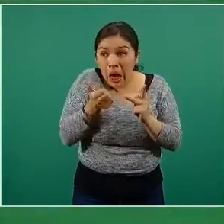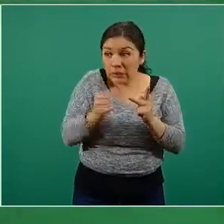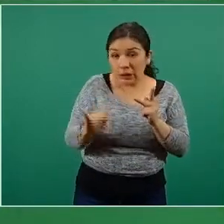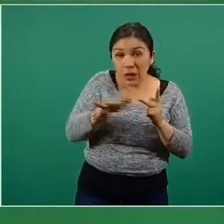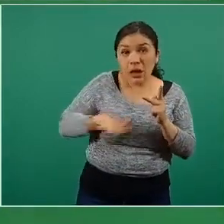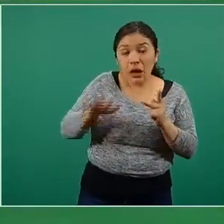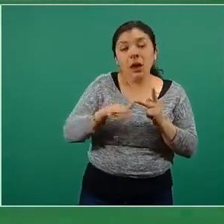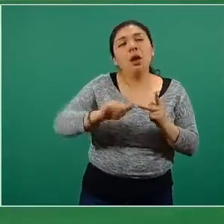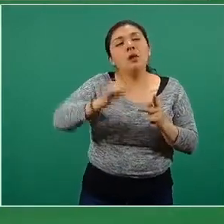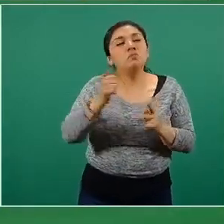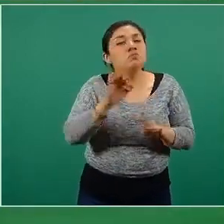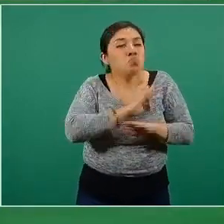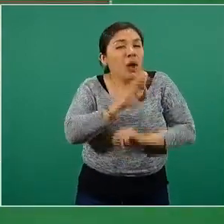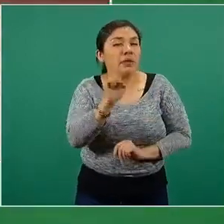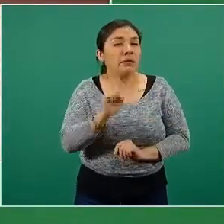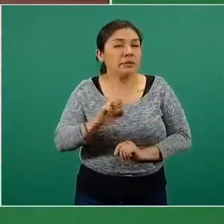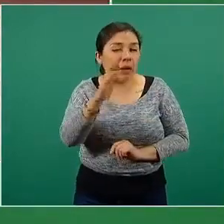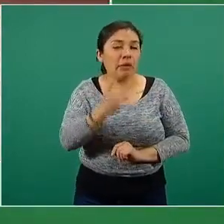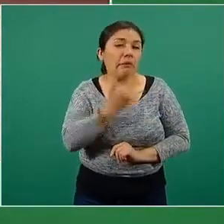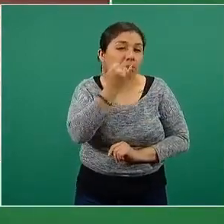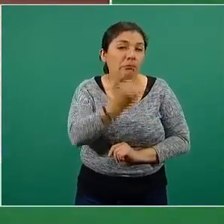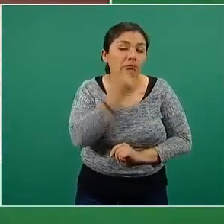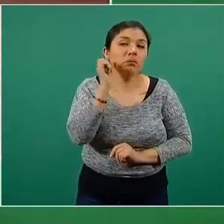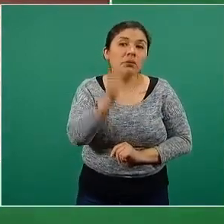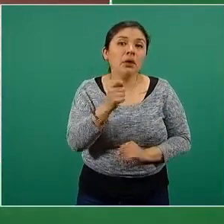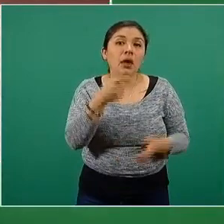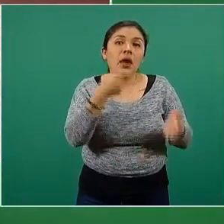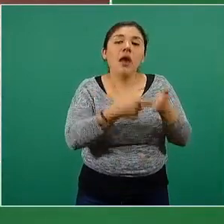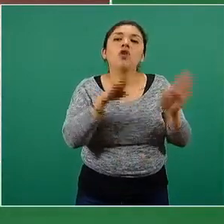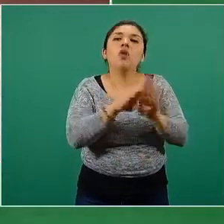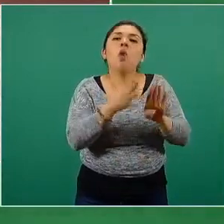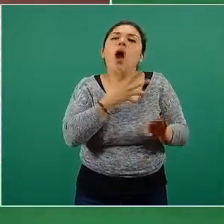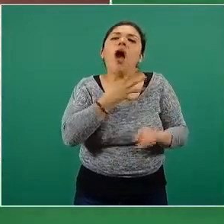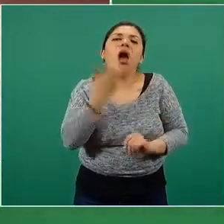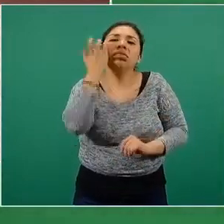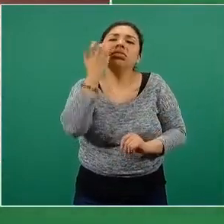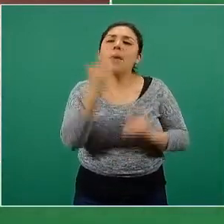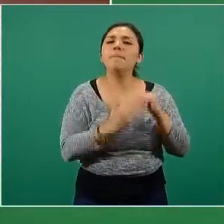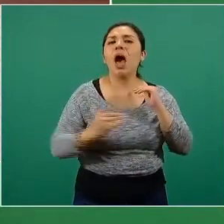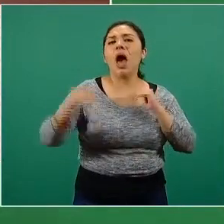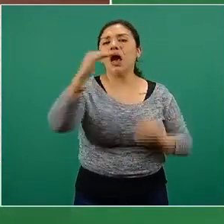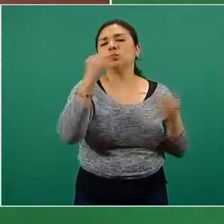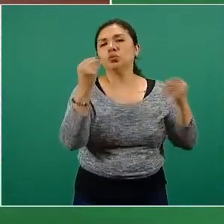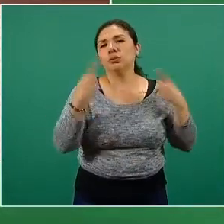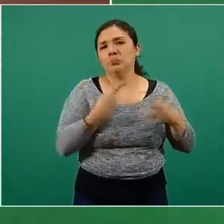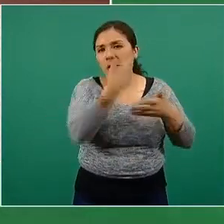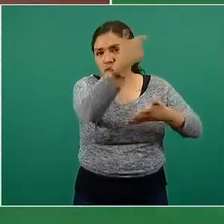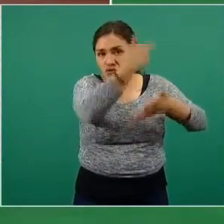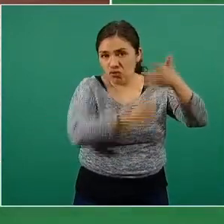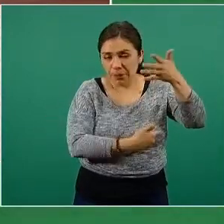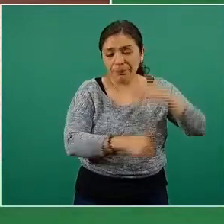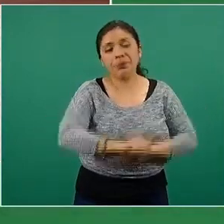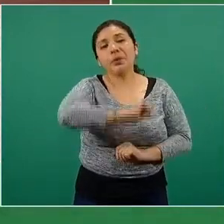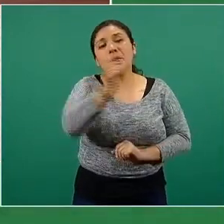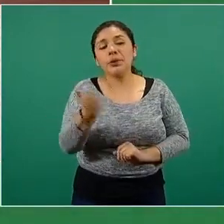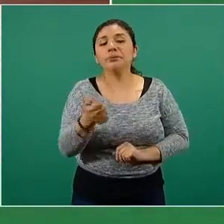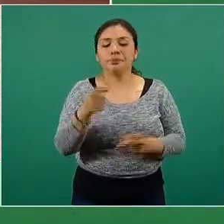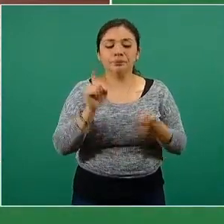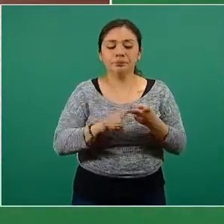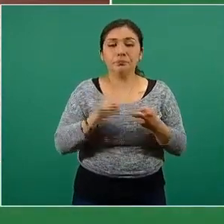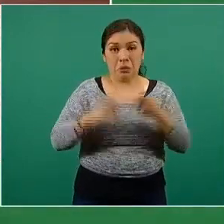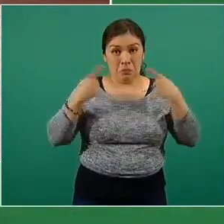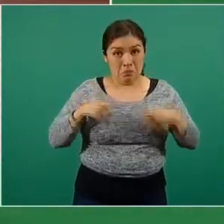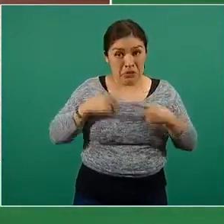y lo más probable, por los datos que tenemos, es que está sobreestimado. Por otro lado tenemos la aceptación y por